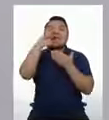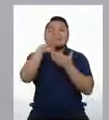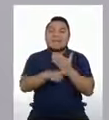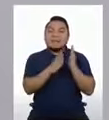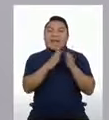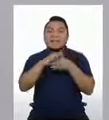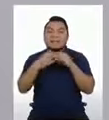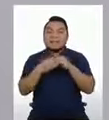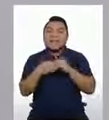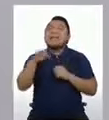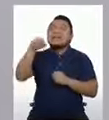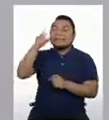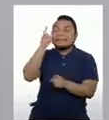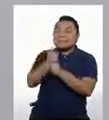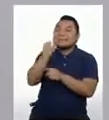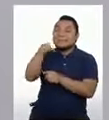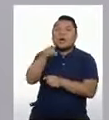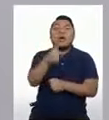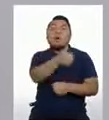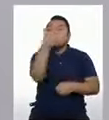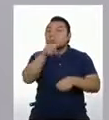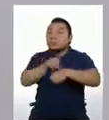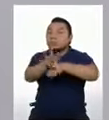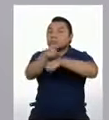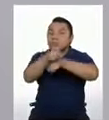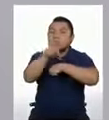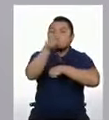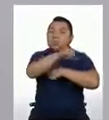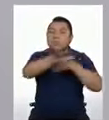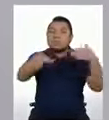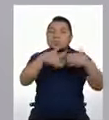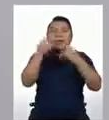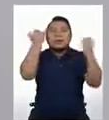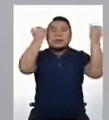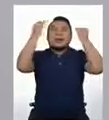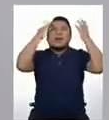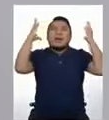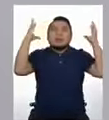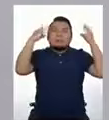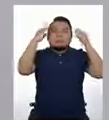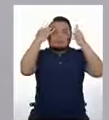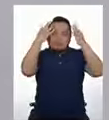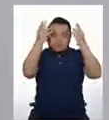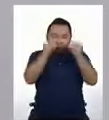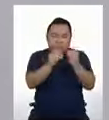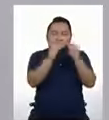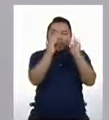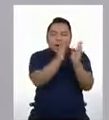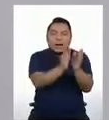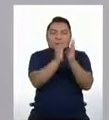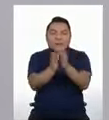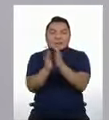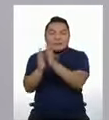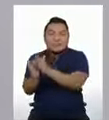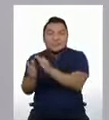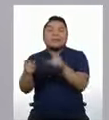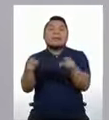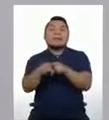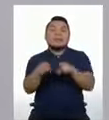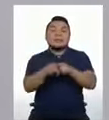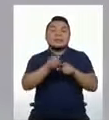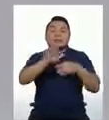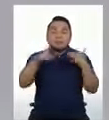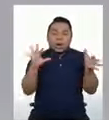es. Otro consejo que les doy es que al pasar todas nuestras ideas al texto escrito, deben estar no solo ordenadas, sino